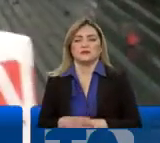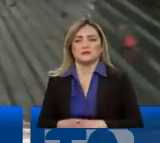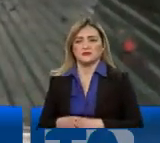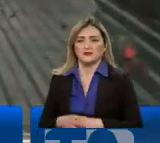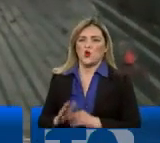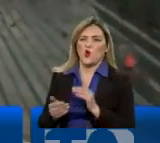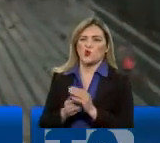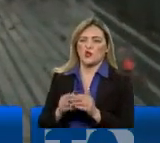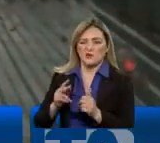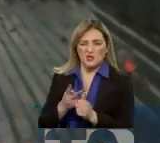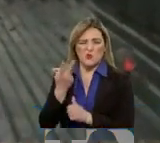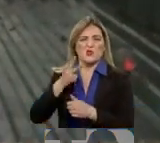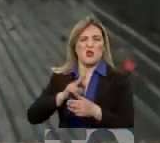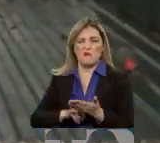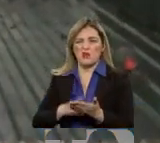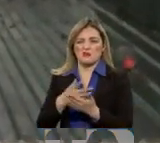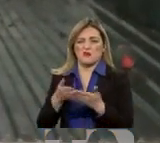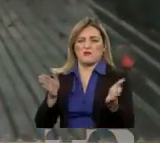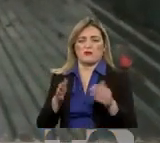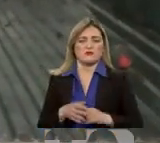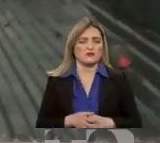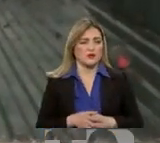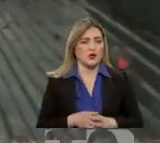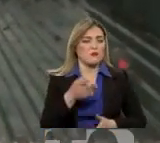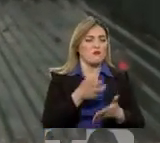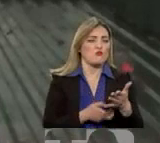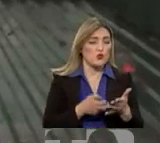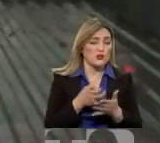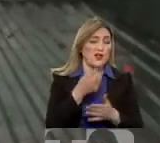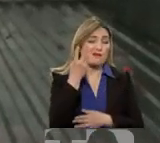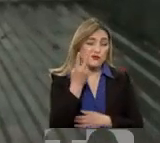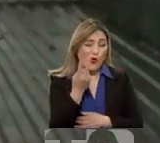esta reincidencia, ¿cuáles son las sanciones? Es del doble de la multa,